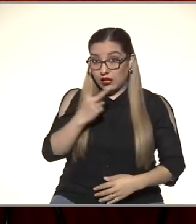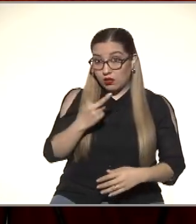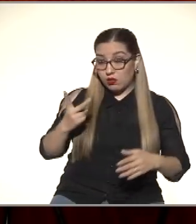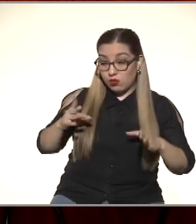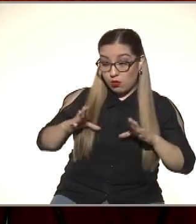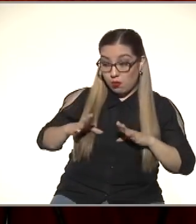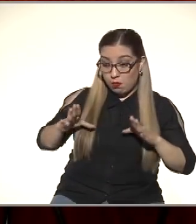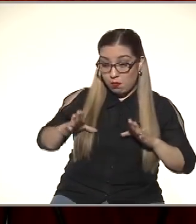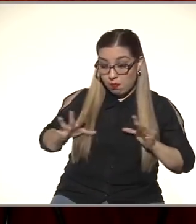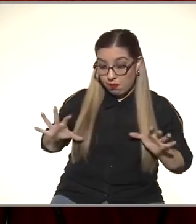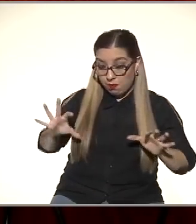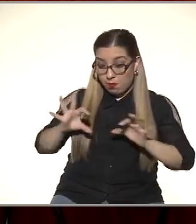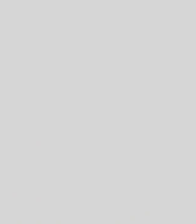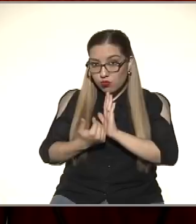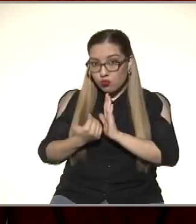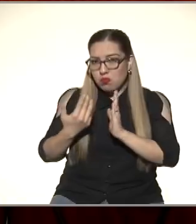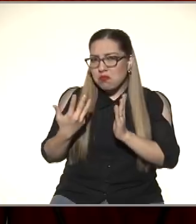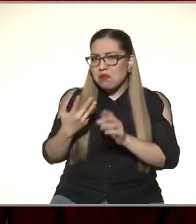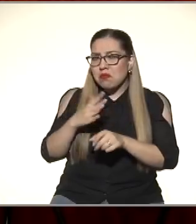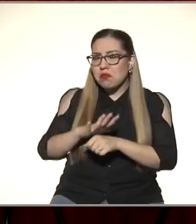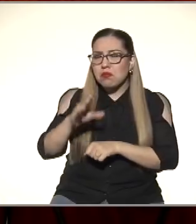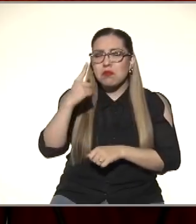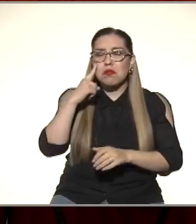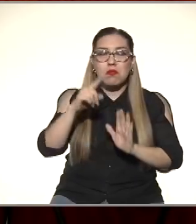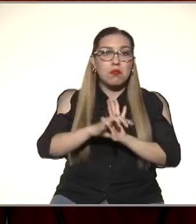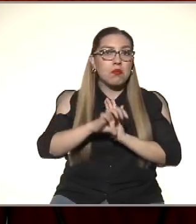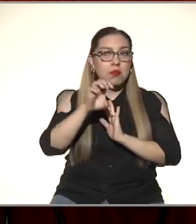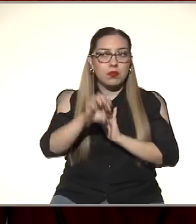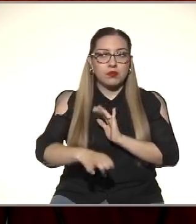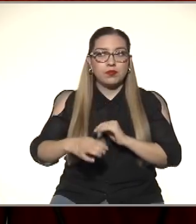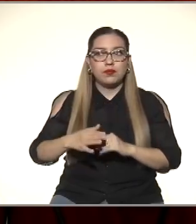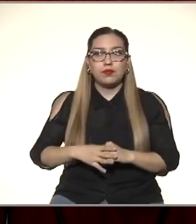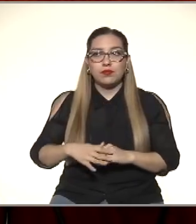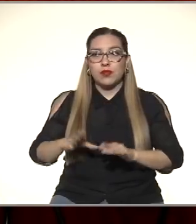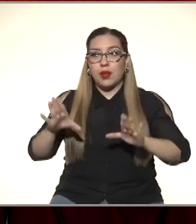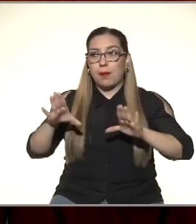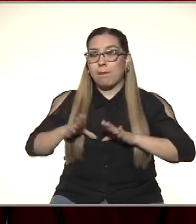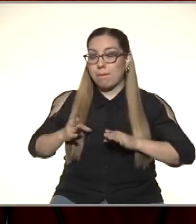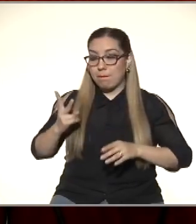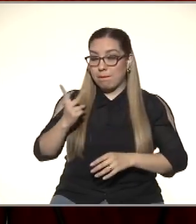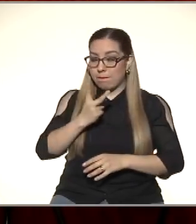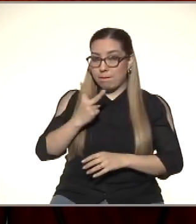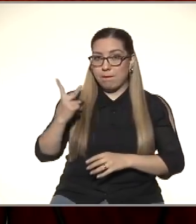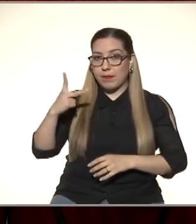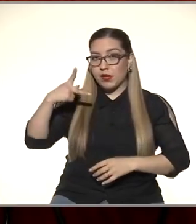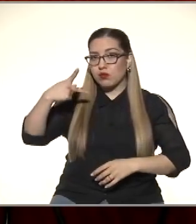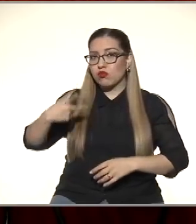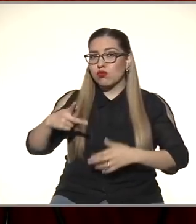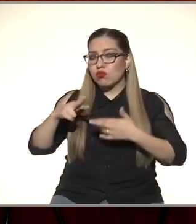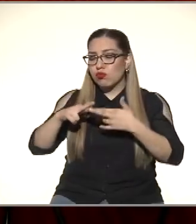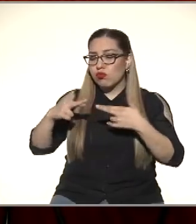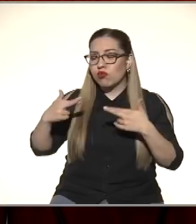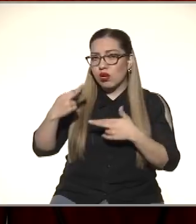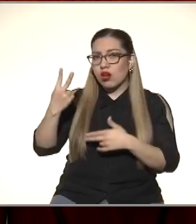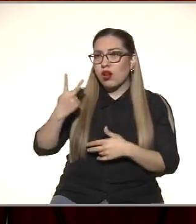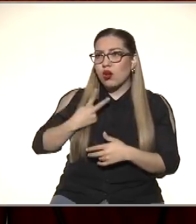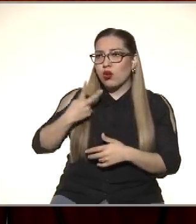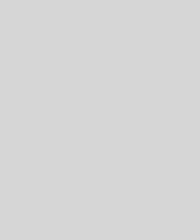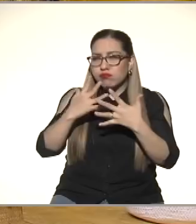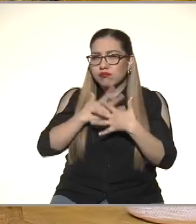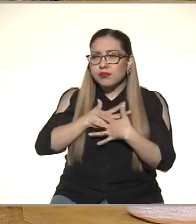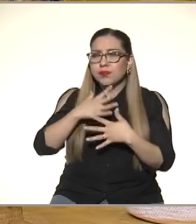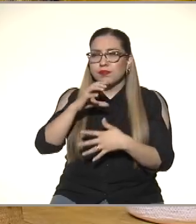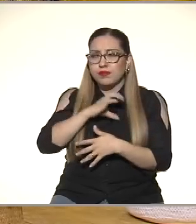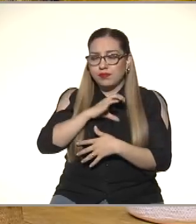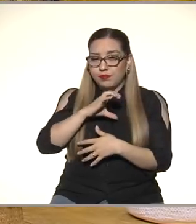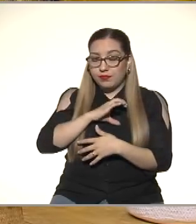qué compete al sistema parental. Cuando nos referimos al sistema de pareja es la relación que el otro y yo tenemos como pareja.